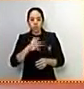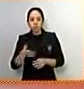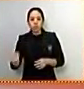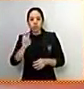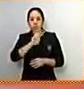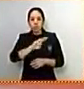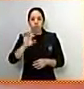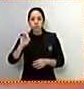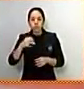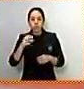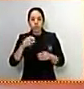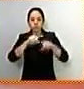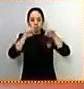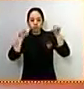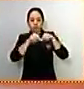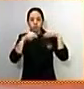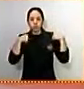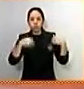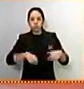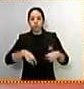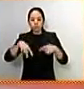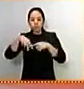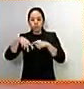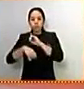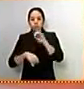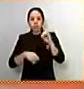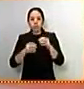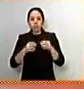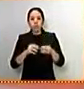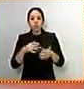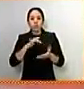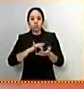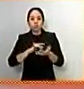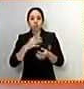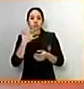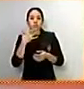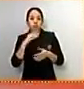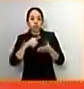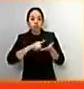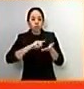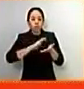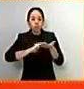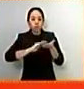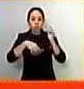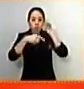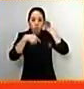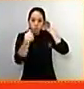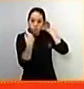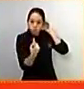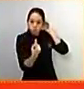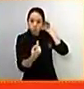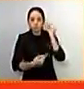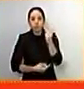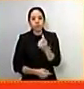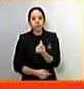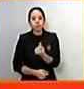cuadro del cuerpo lo podemos encontrar en el muslo izquierdo. Mucha suerte, jugador, si usted invirtió para más uno.